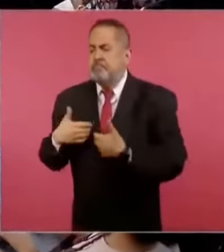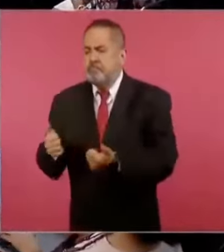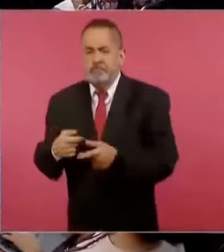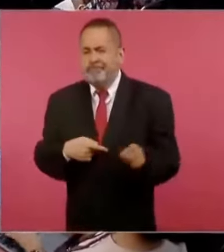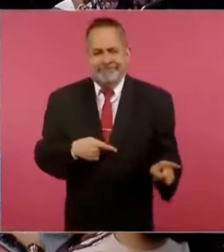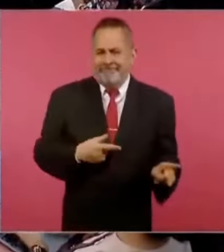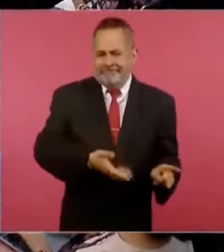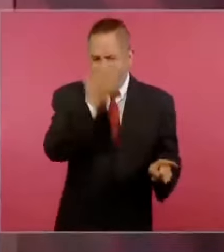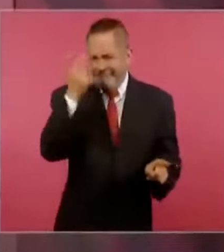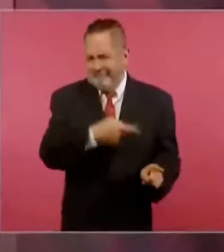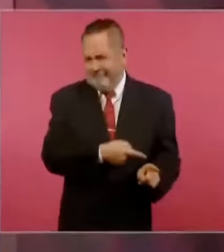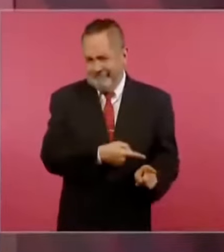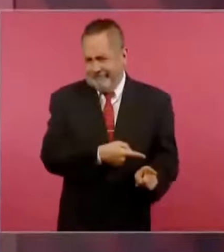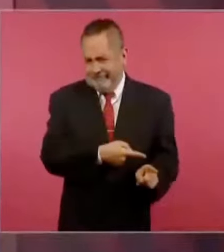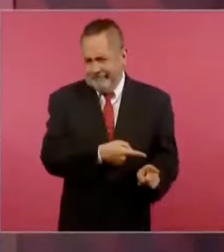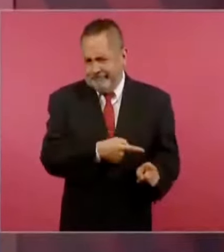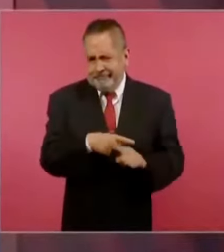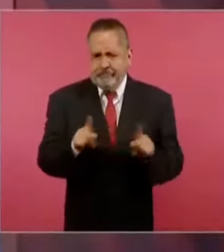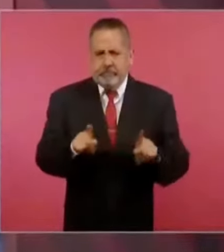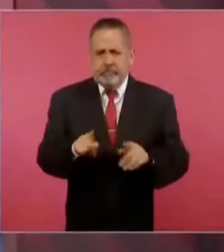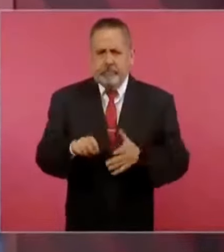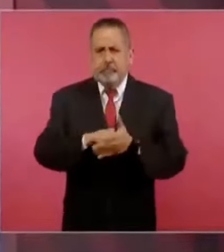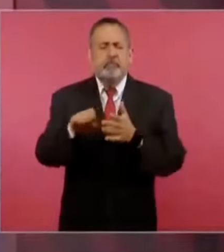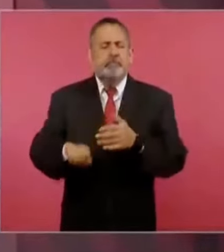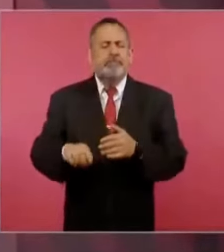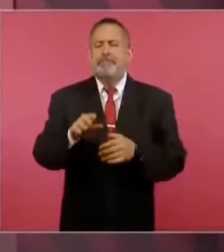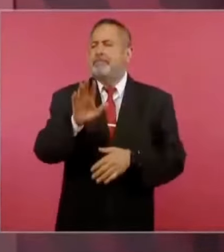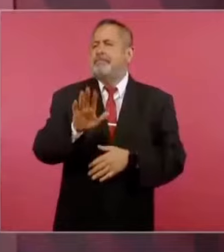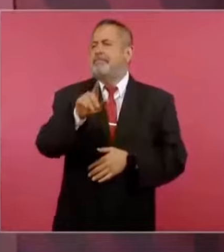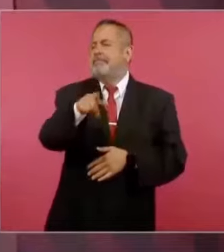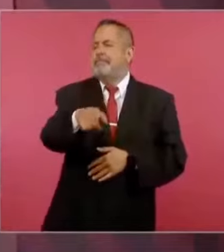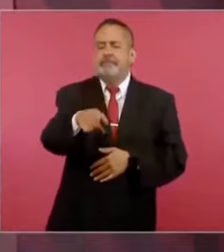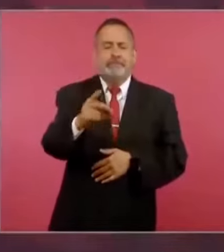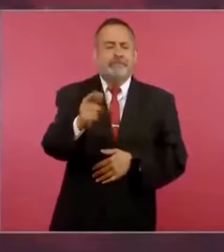Es como cuando se va a grabar un